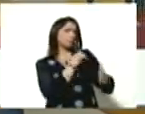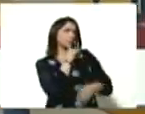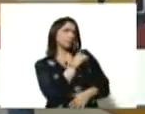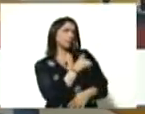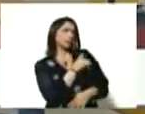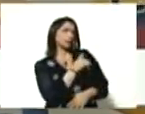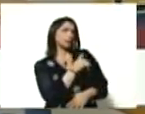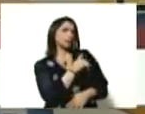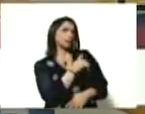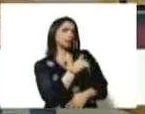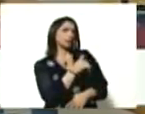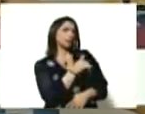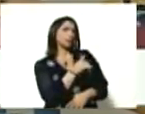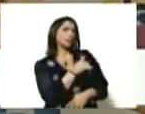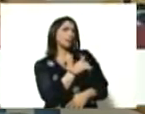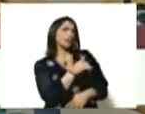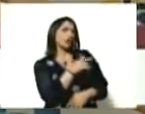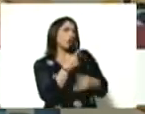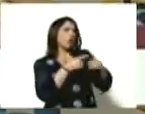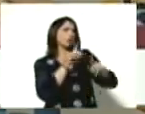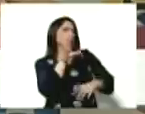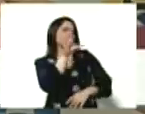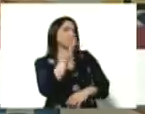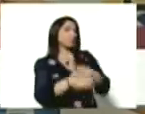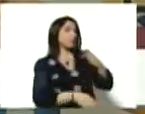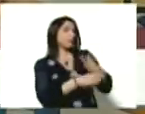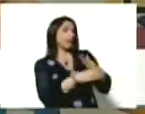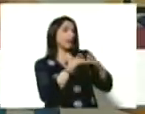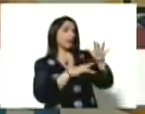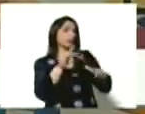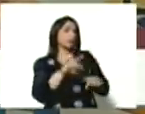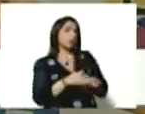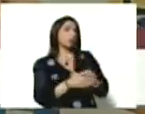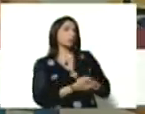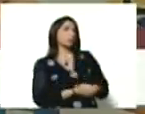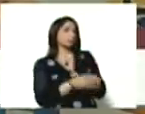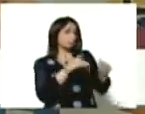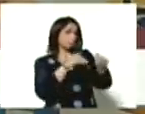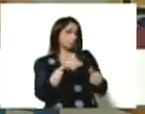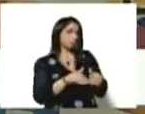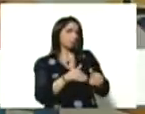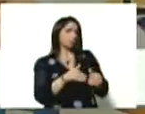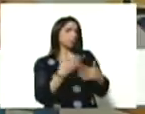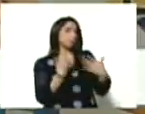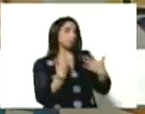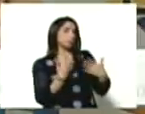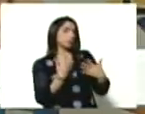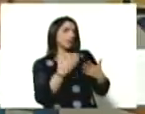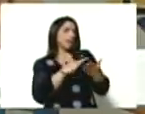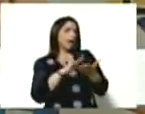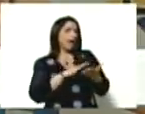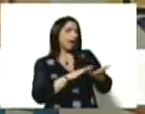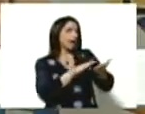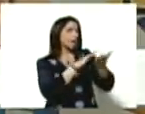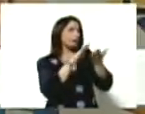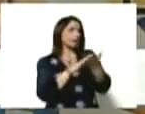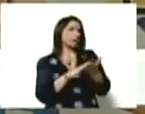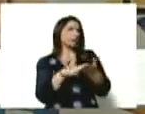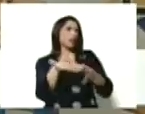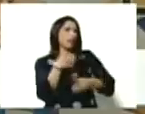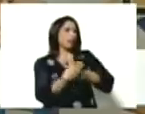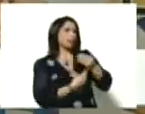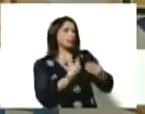se van a elecciones pronto y han resuelto el modo de hacerlo desde los autos. Es decir, que